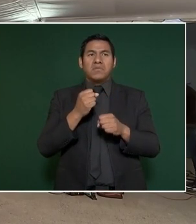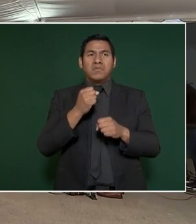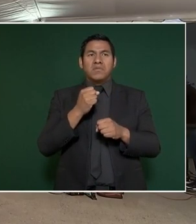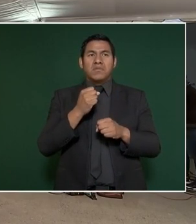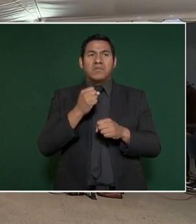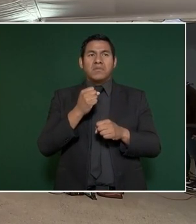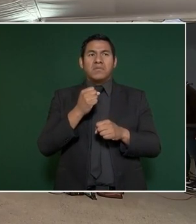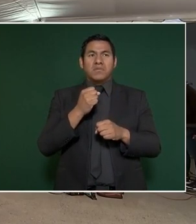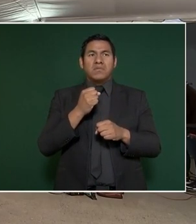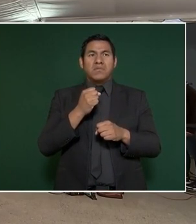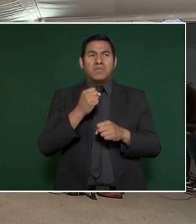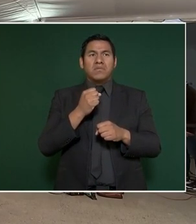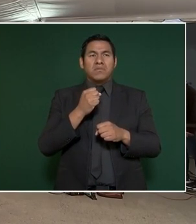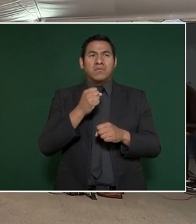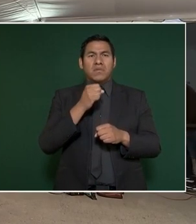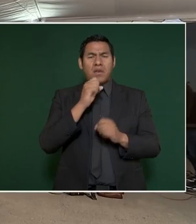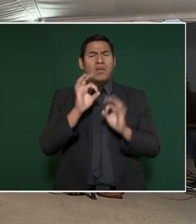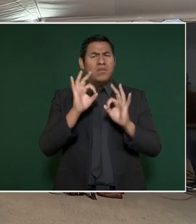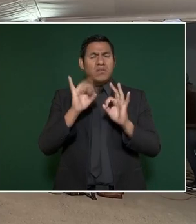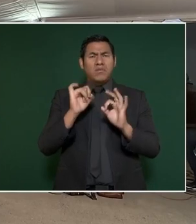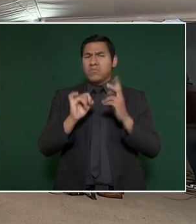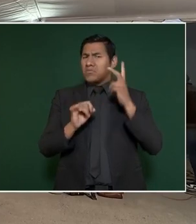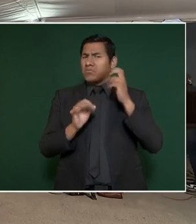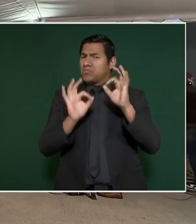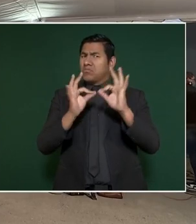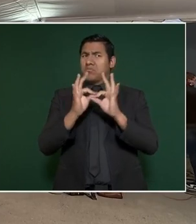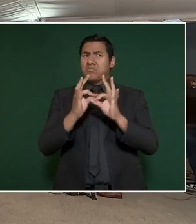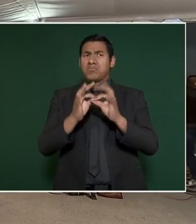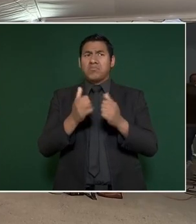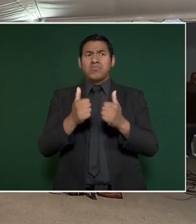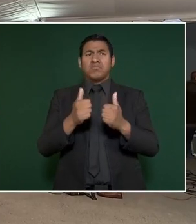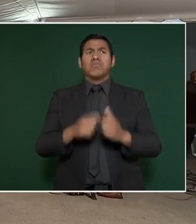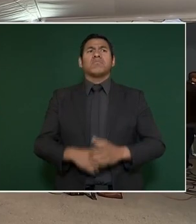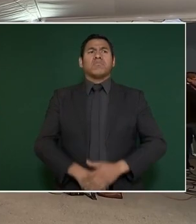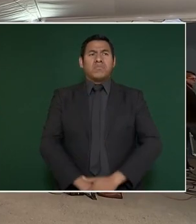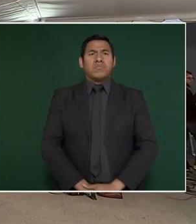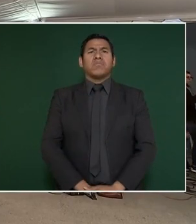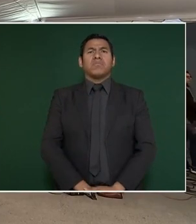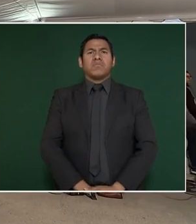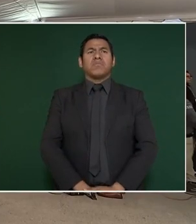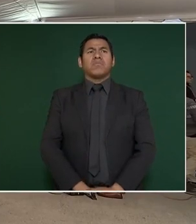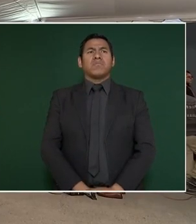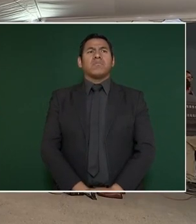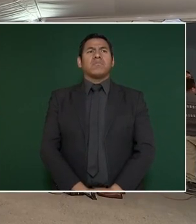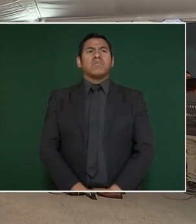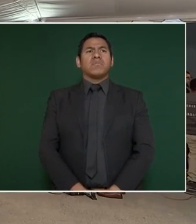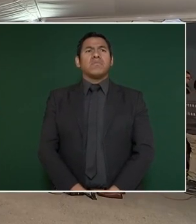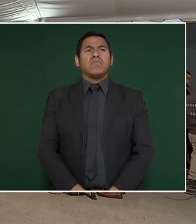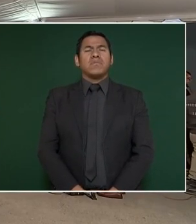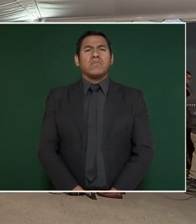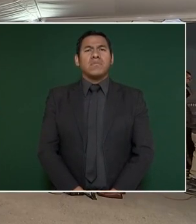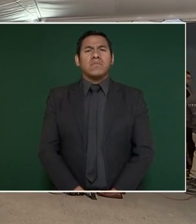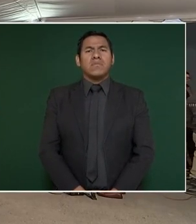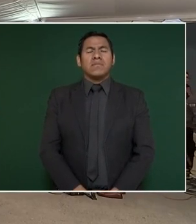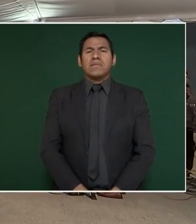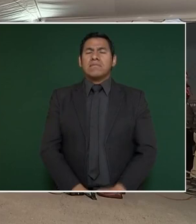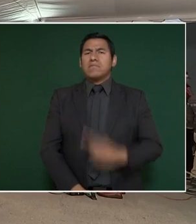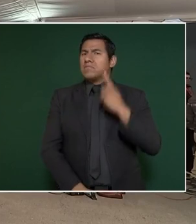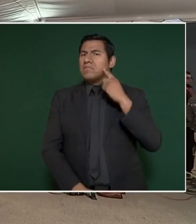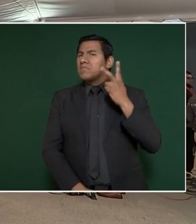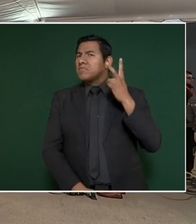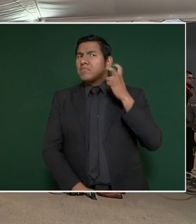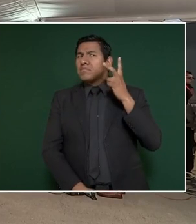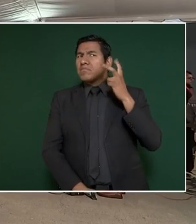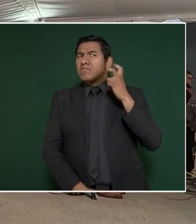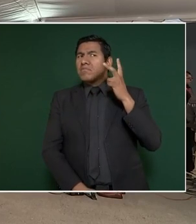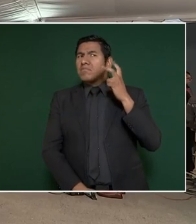capela los dos bueno bien Buenos días señor presidente Juan de comunicante MX transmitiendo la frontera